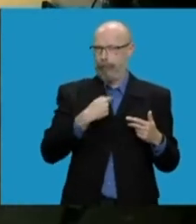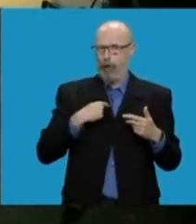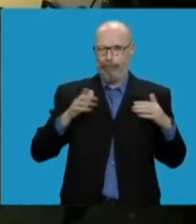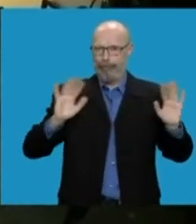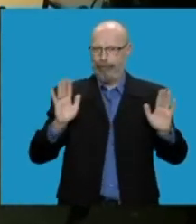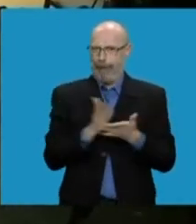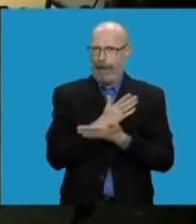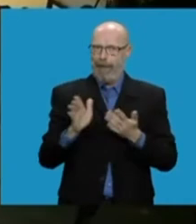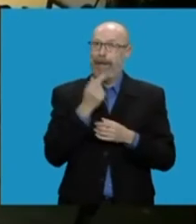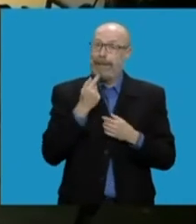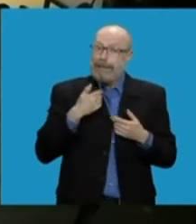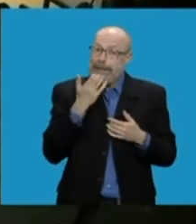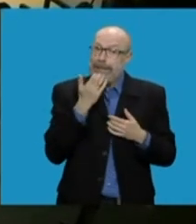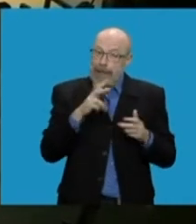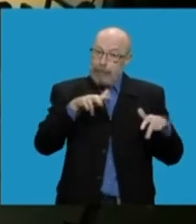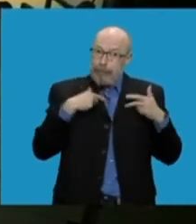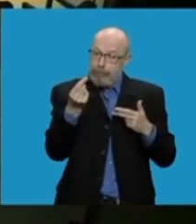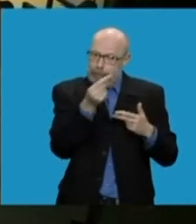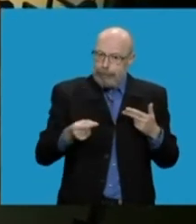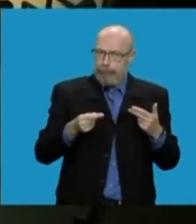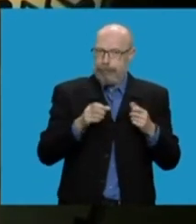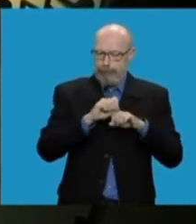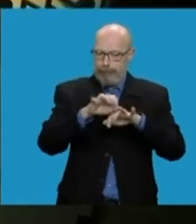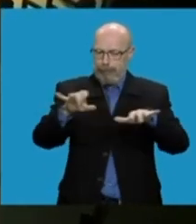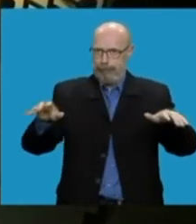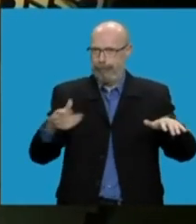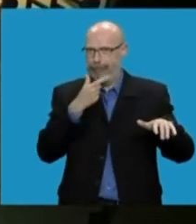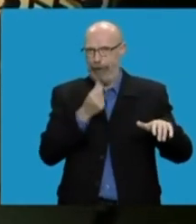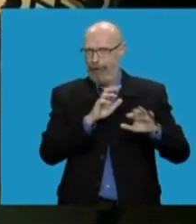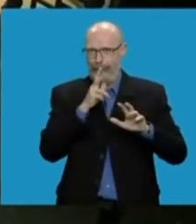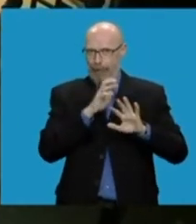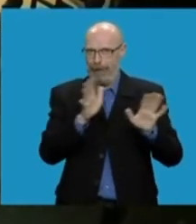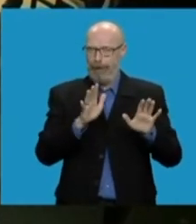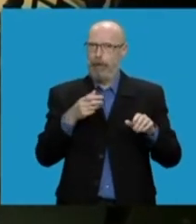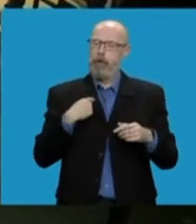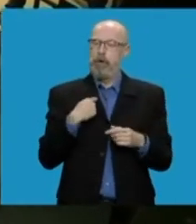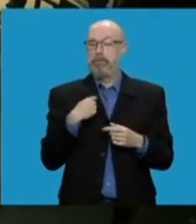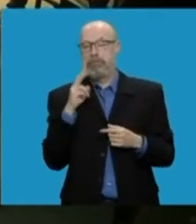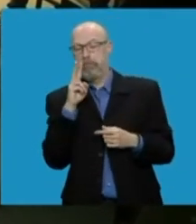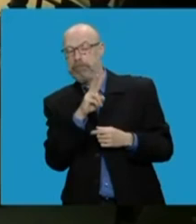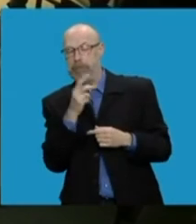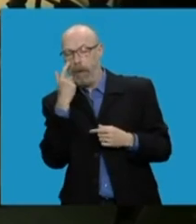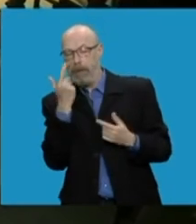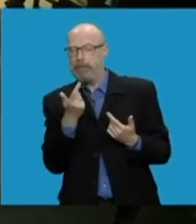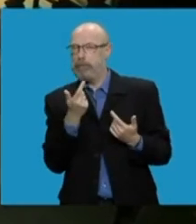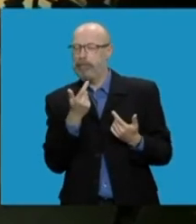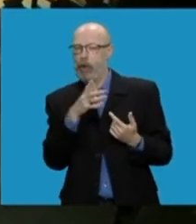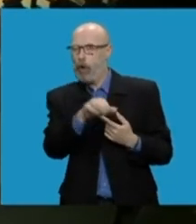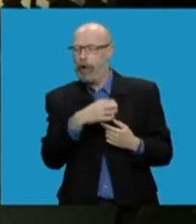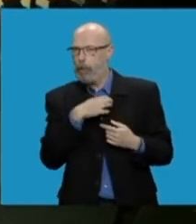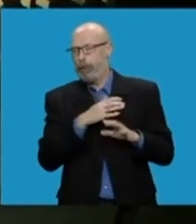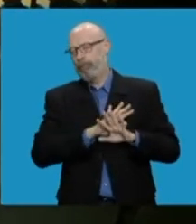allí en la redacción hubiera sido gorda, ¿no? Él la separaba un poco, yo la miraba un poco con el rabillo del ojo, pero bueno.